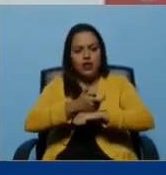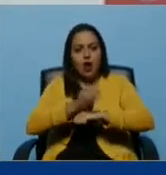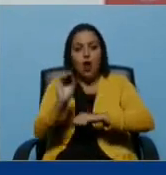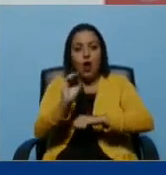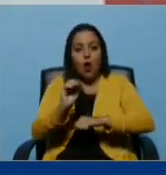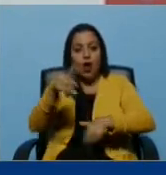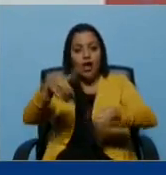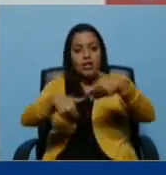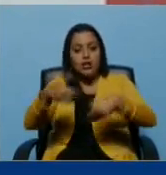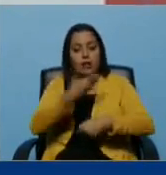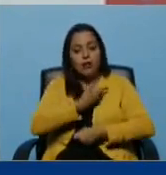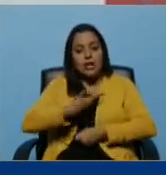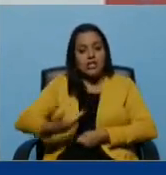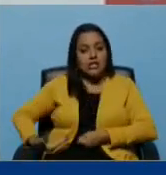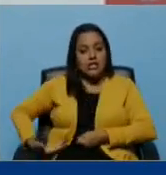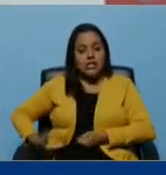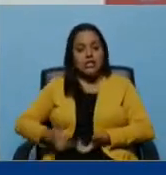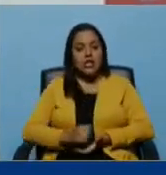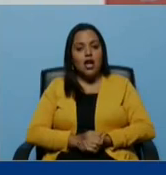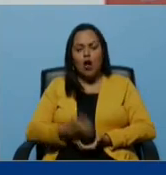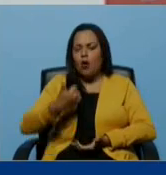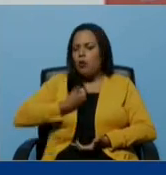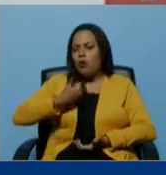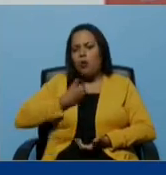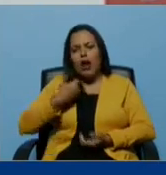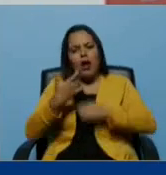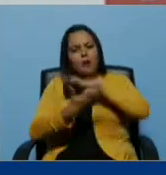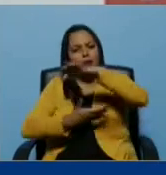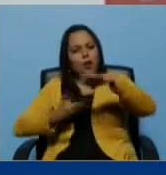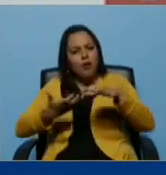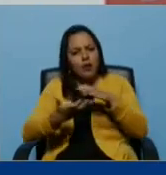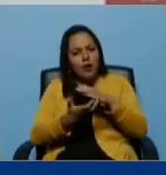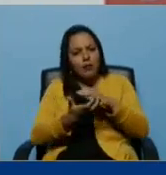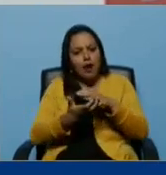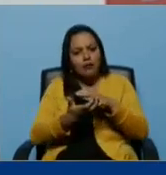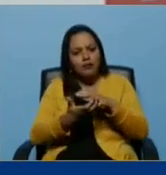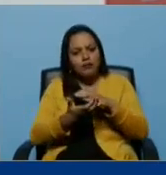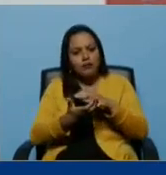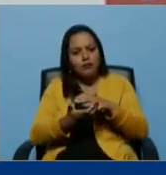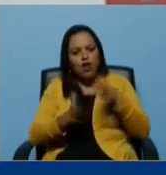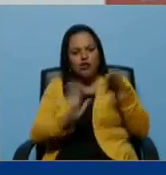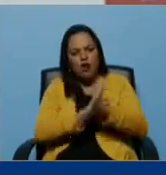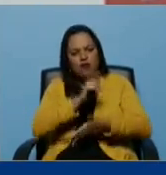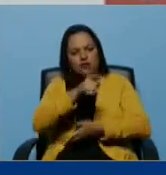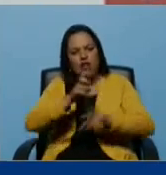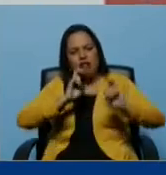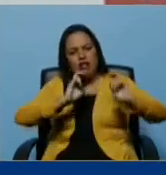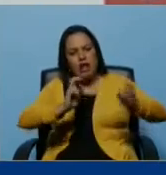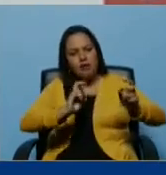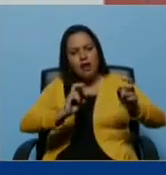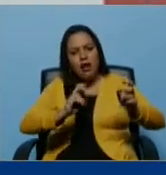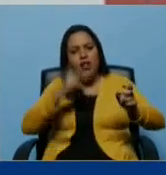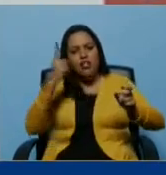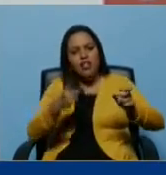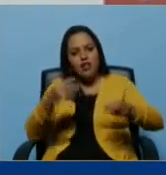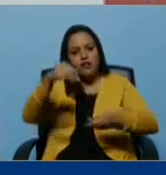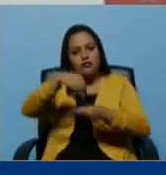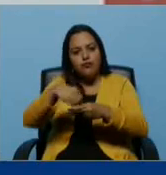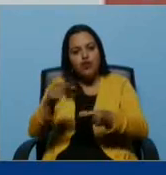elecciones presidenciales, cualquier conflicto en esa materia, cualquier contencioso, sea